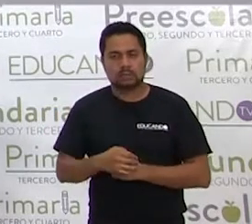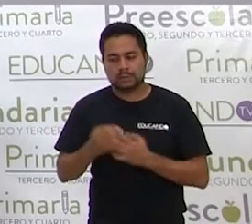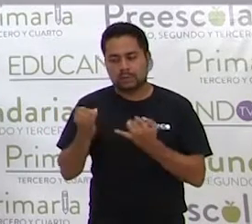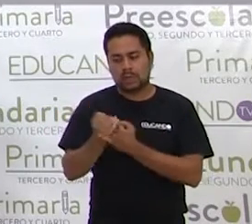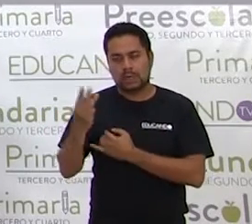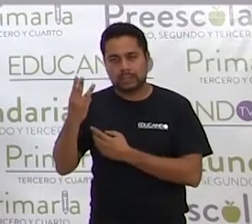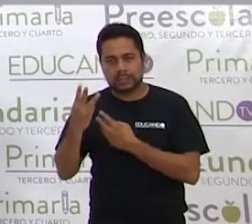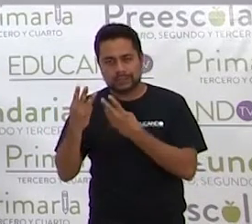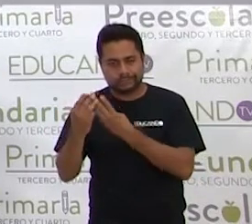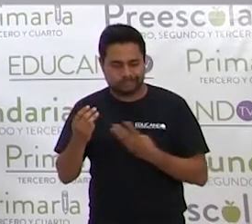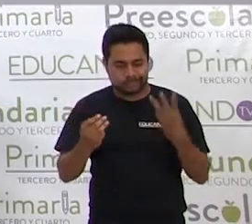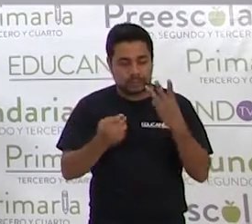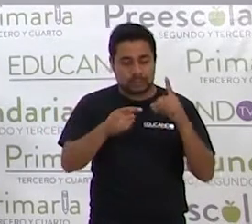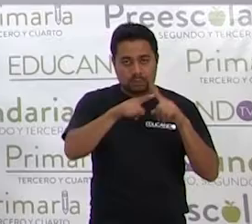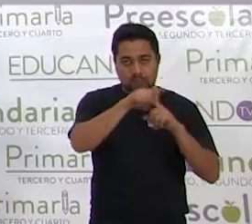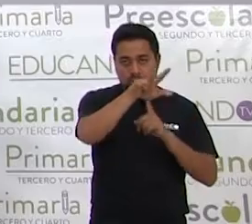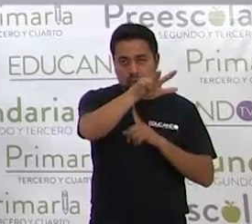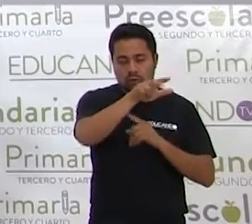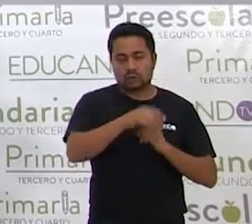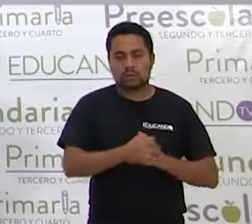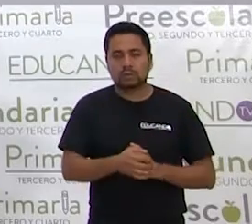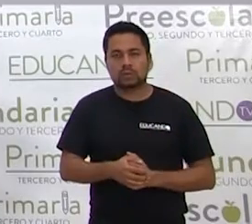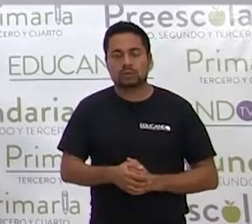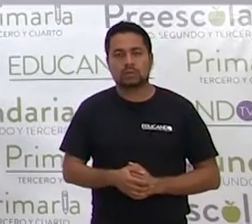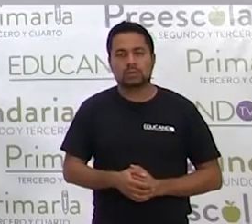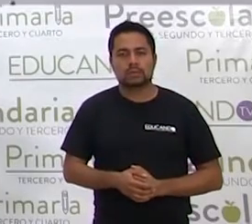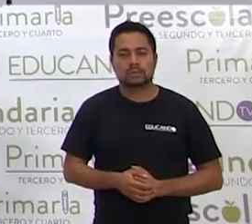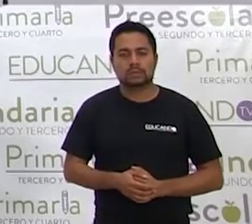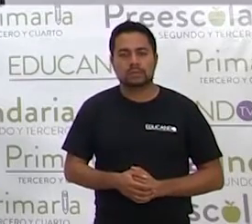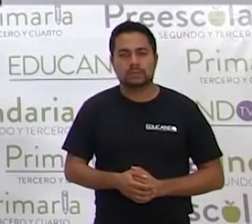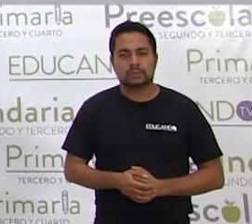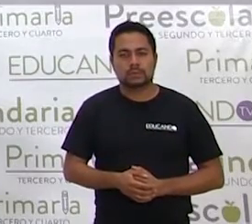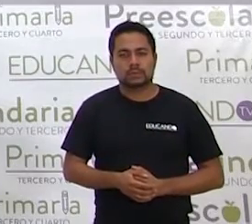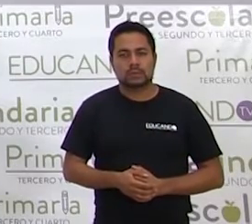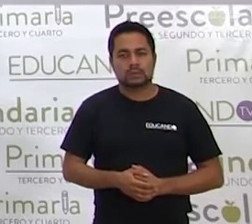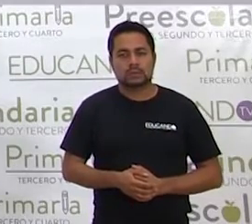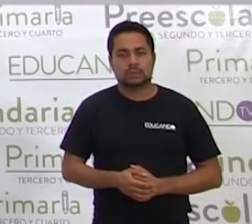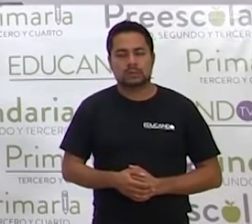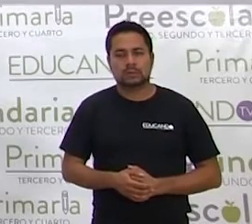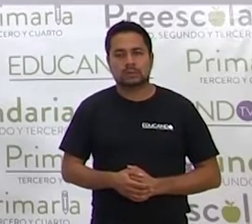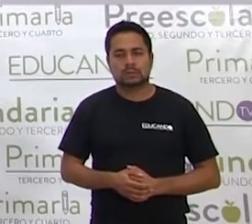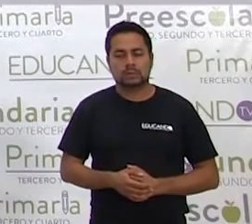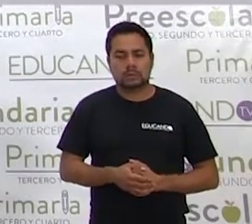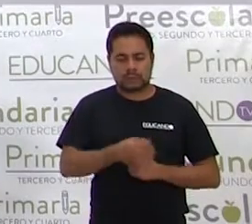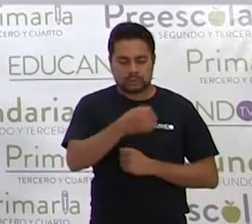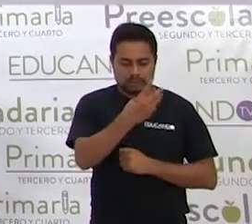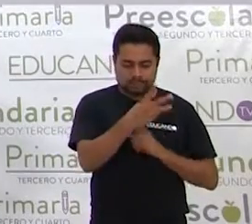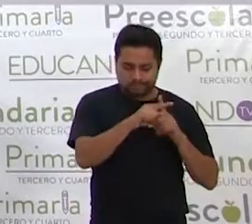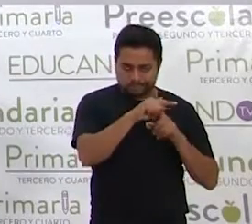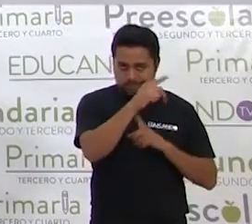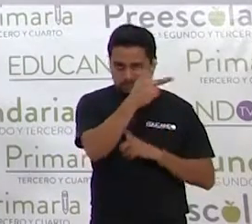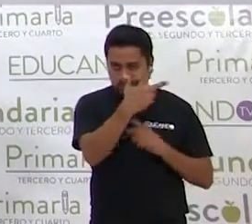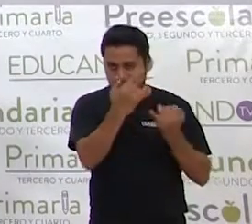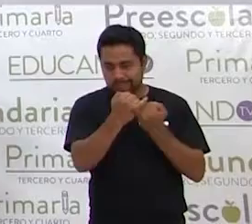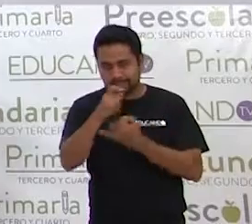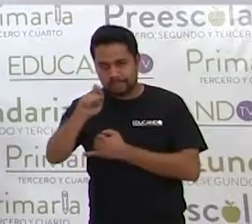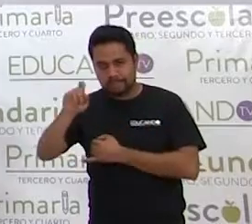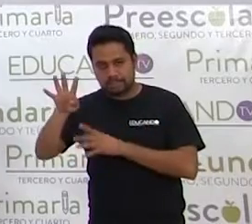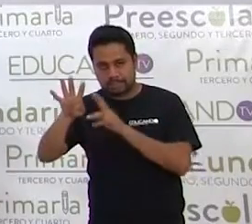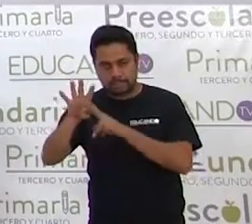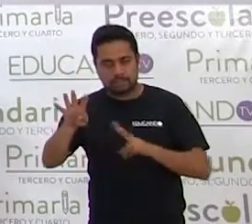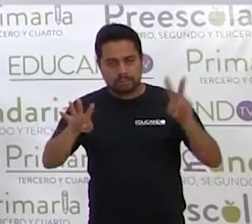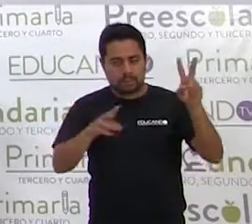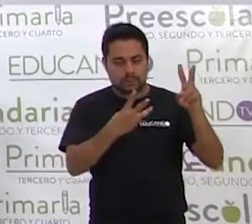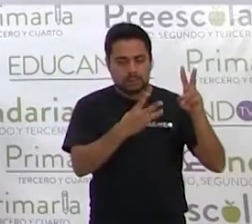33 por 18 3 18 por 33 por 8 24 4 llevamos